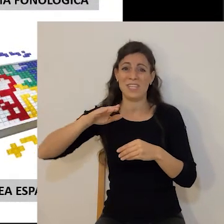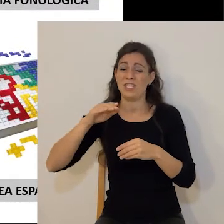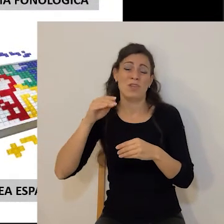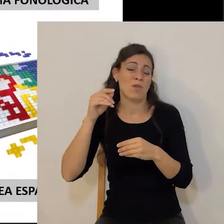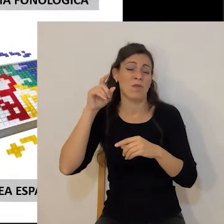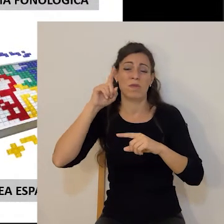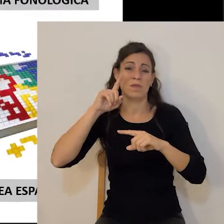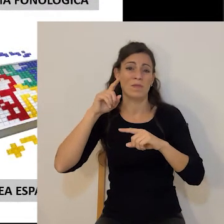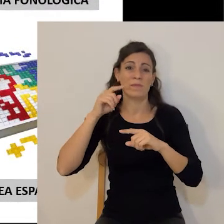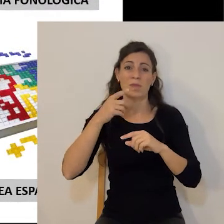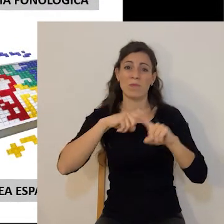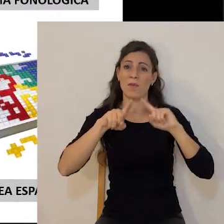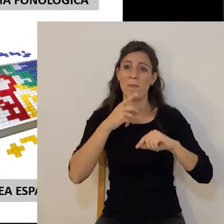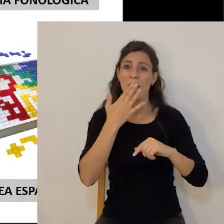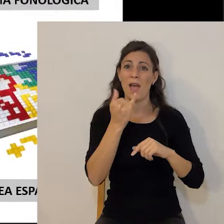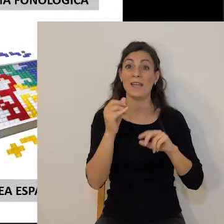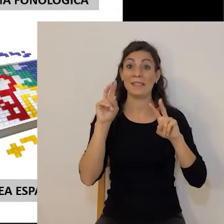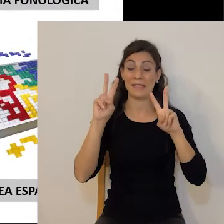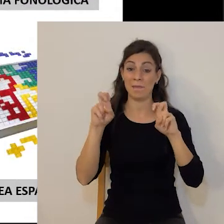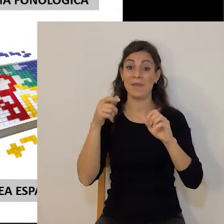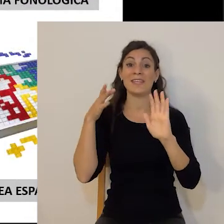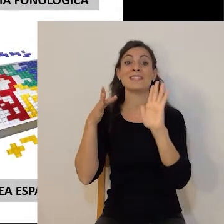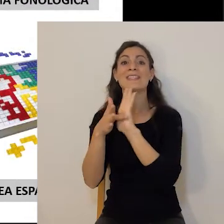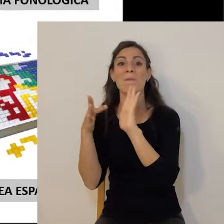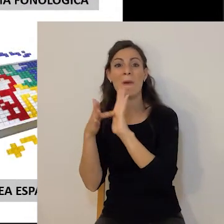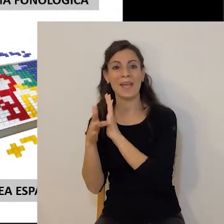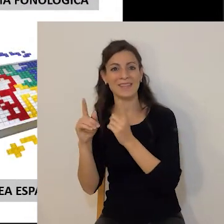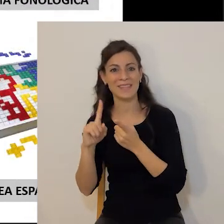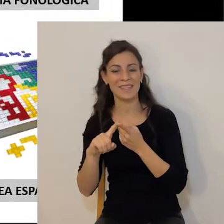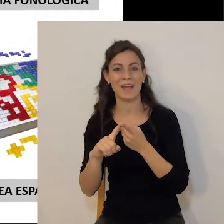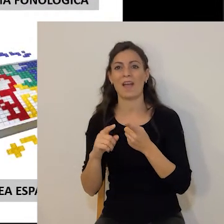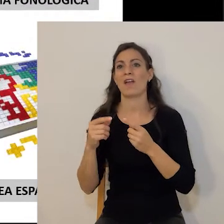esa área, con la fluencia semántica, con la